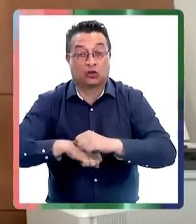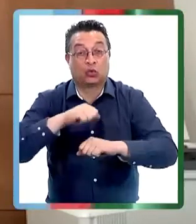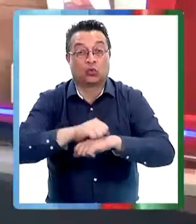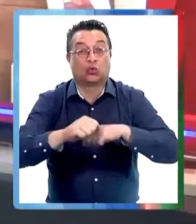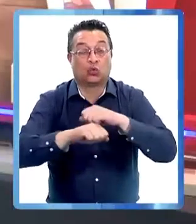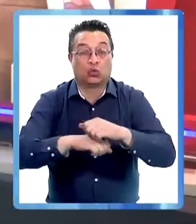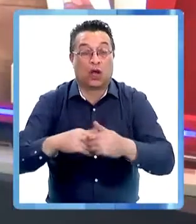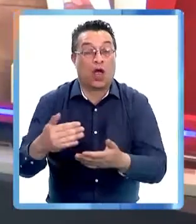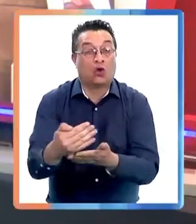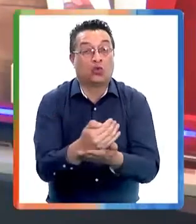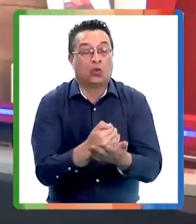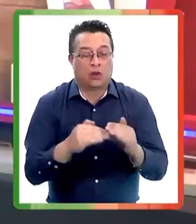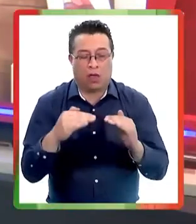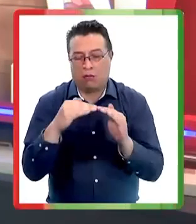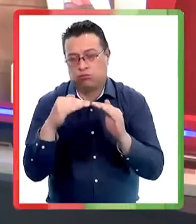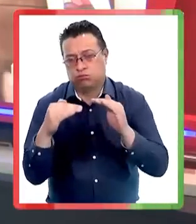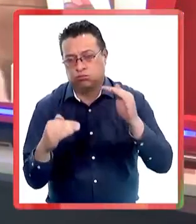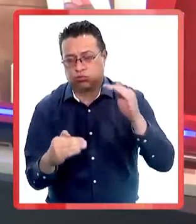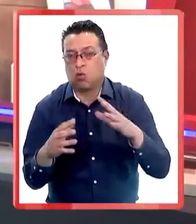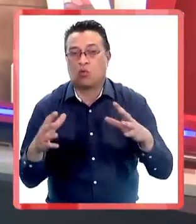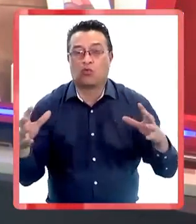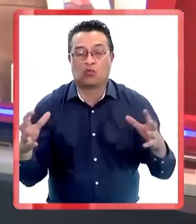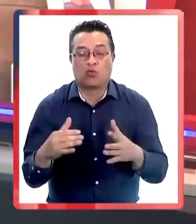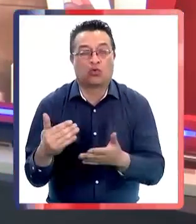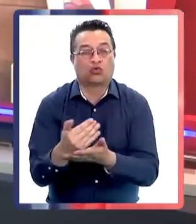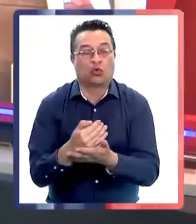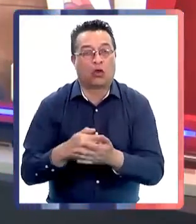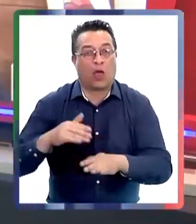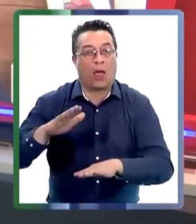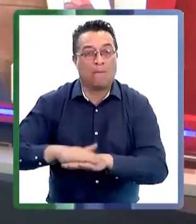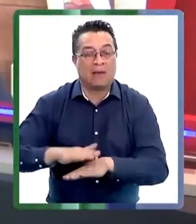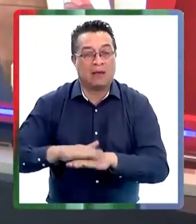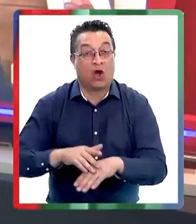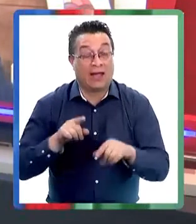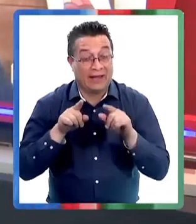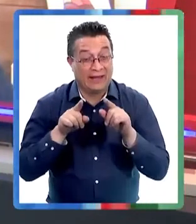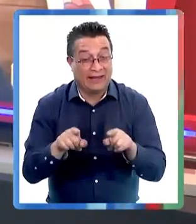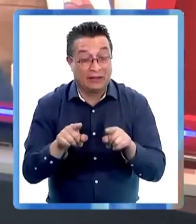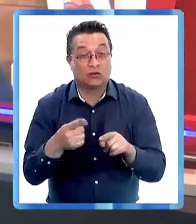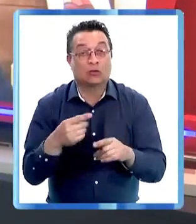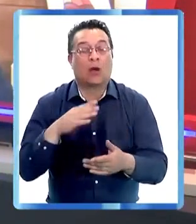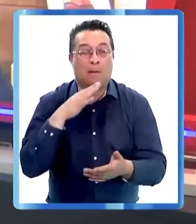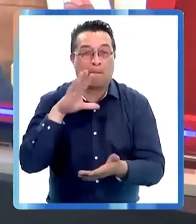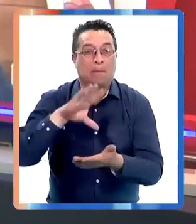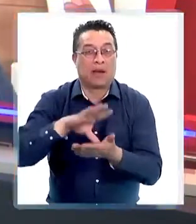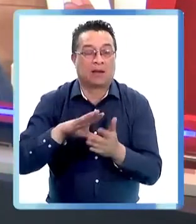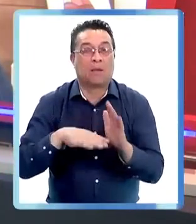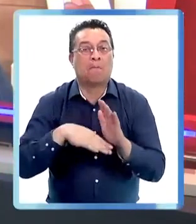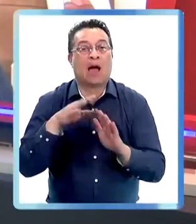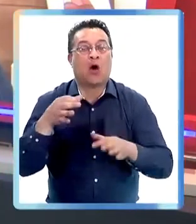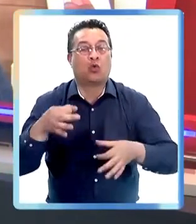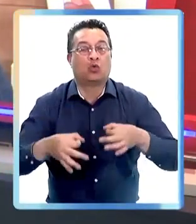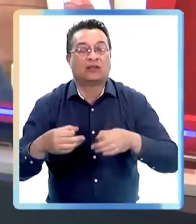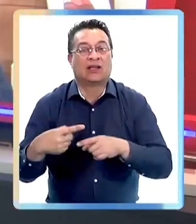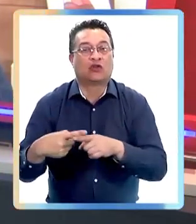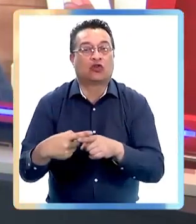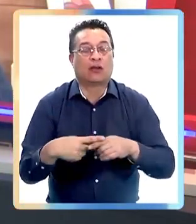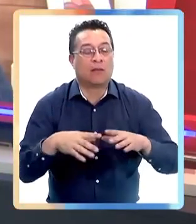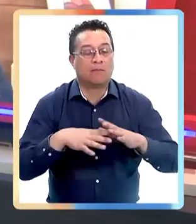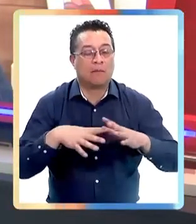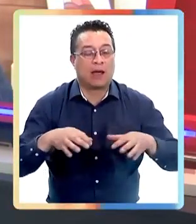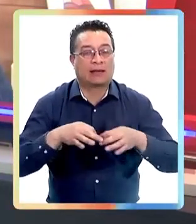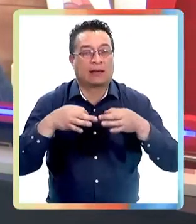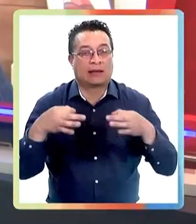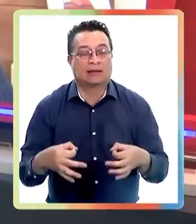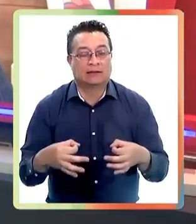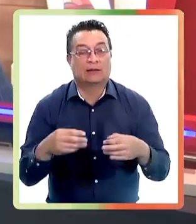en nuestro país bien inequitativa, bien pegada hacia el salario mínimo. Y eso, para tener un país con más justicia social, con más tranquilidad,